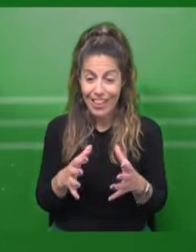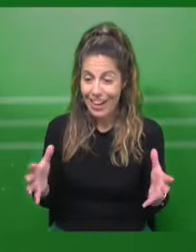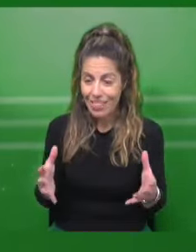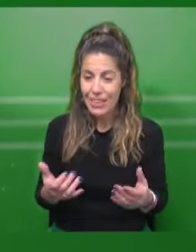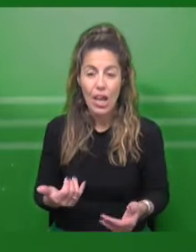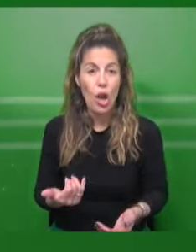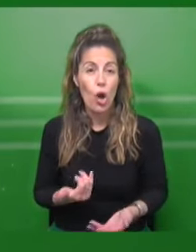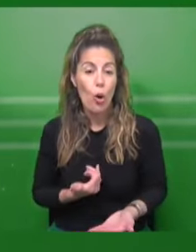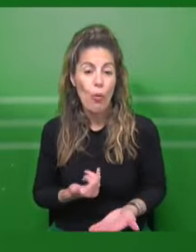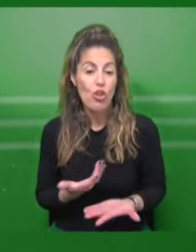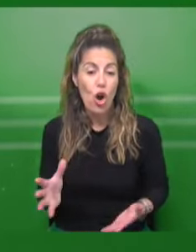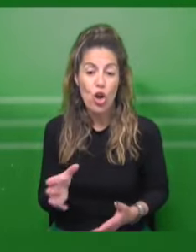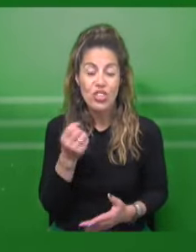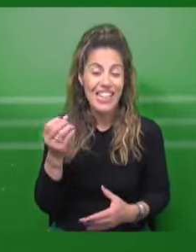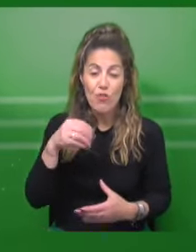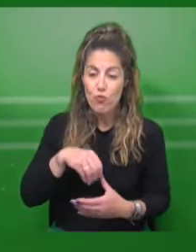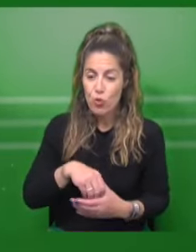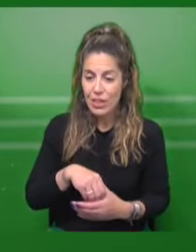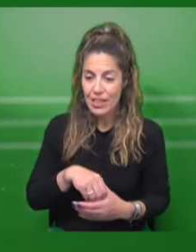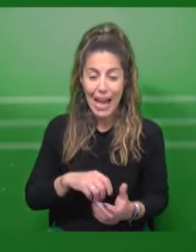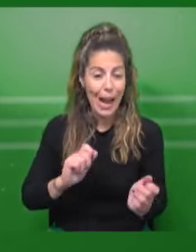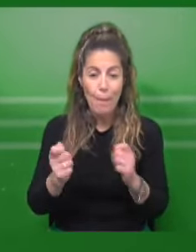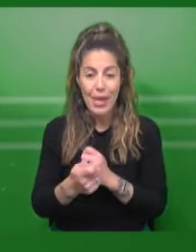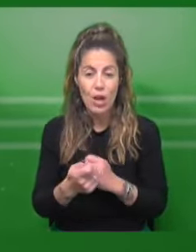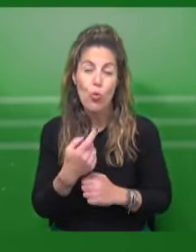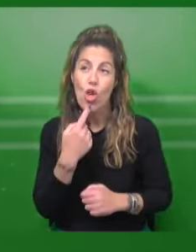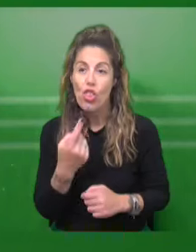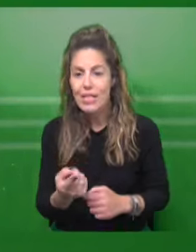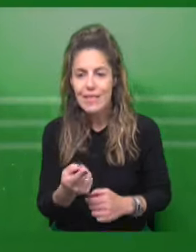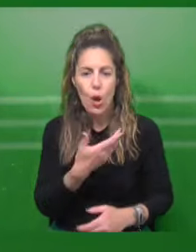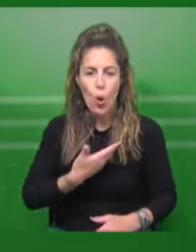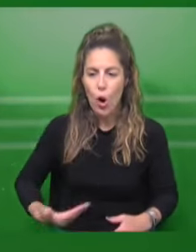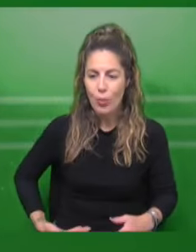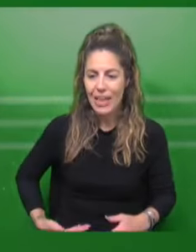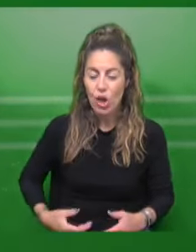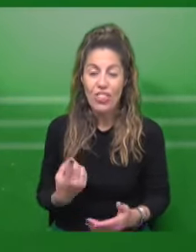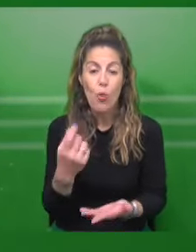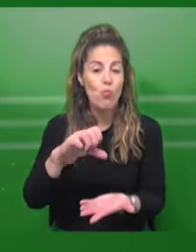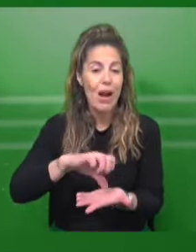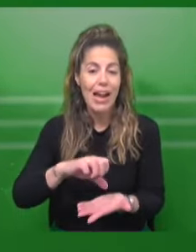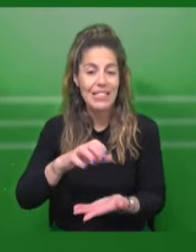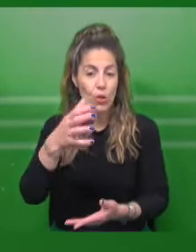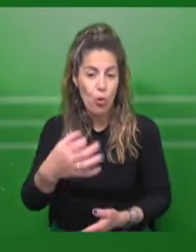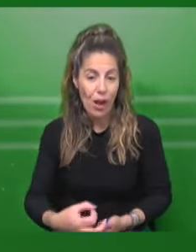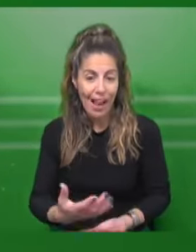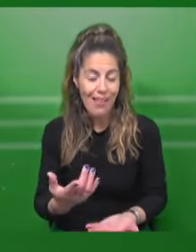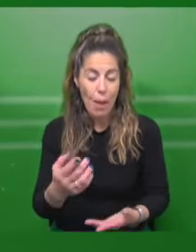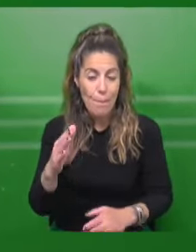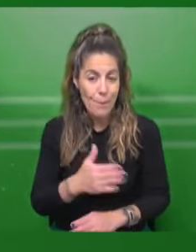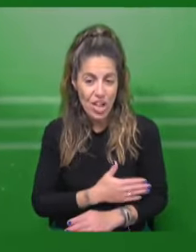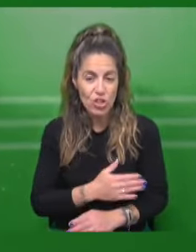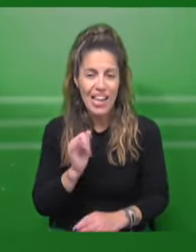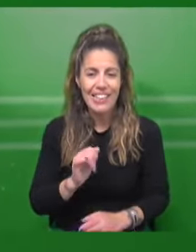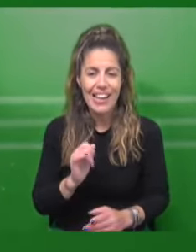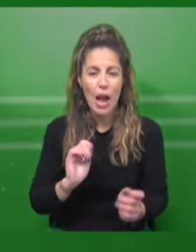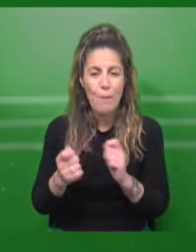es como que no consiguen influir entonces uno dice Bueno un gobierno local menos todavía y no es que hay que cambiar la lógica